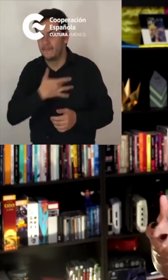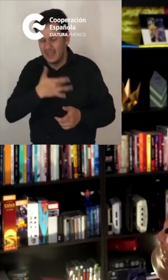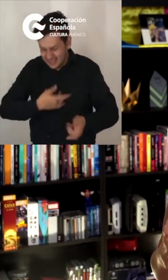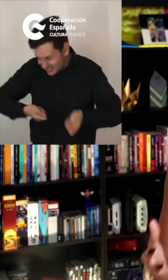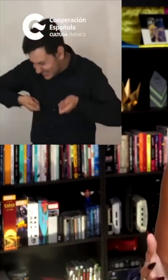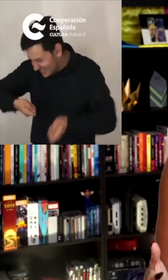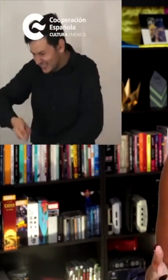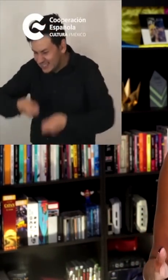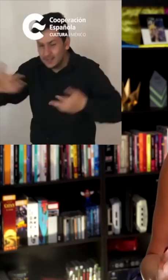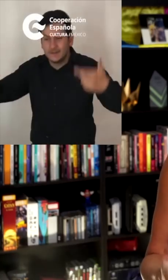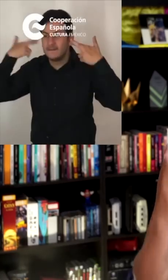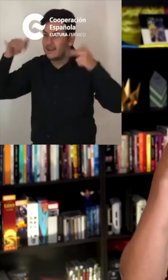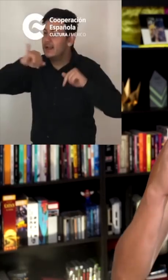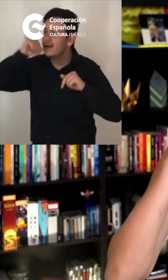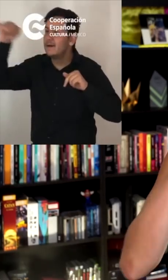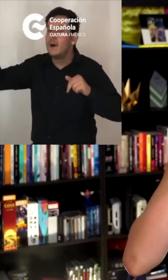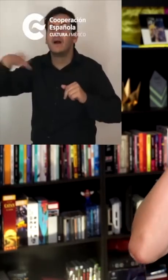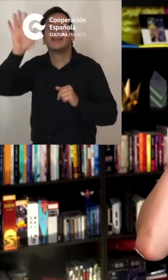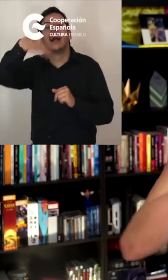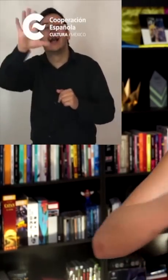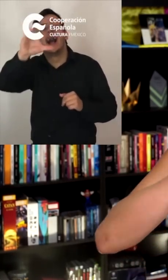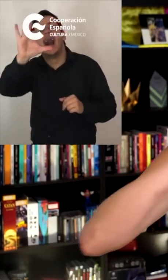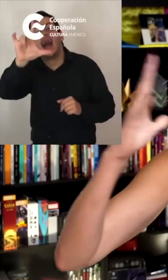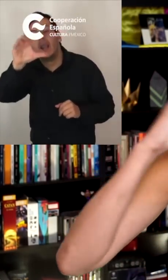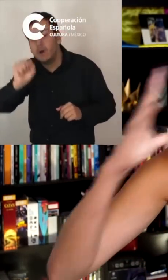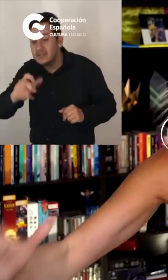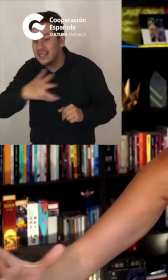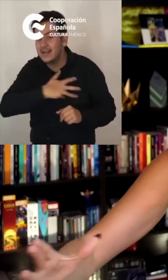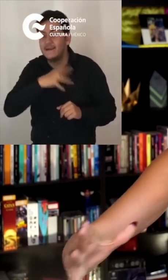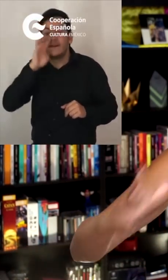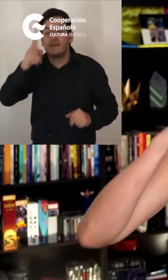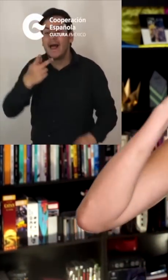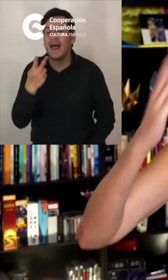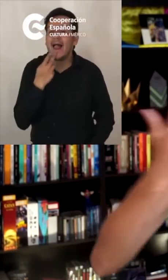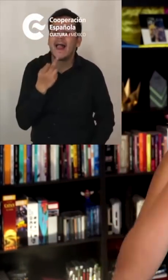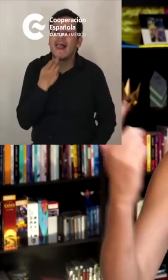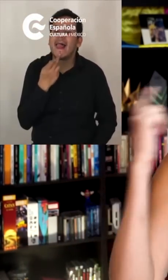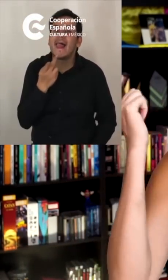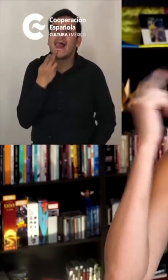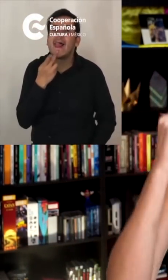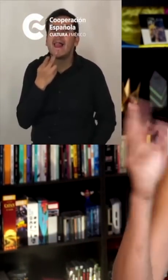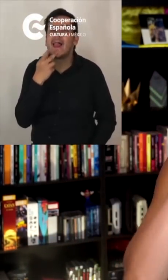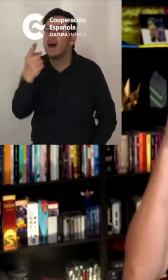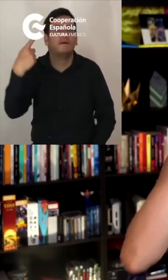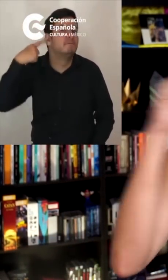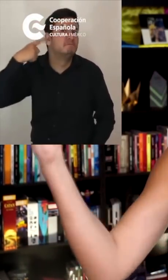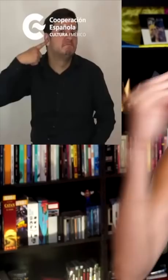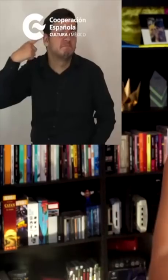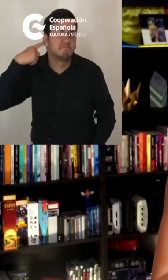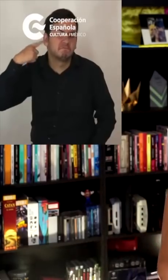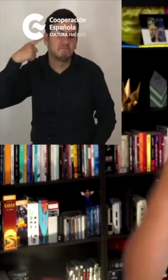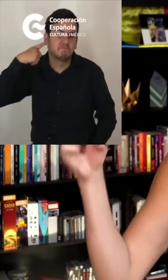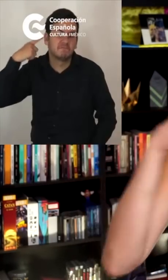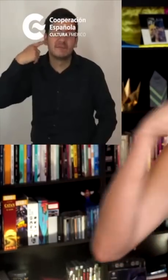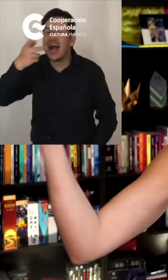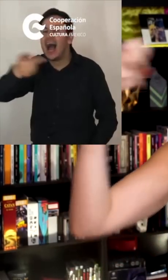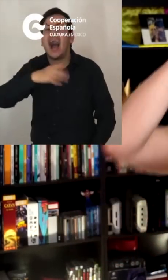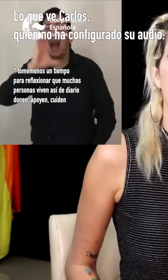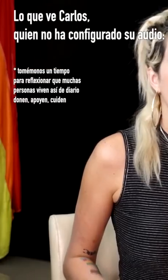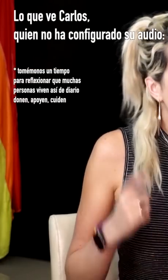escuchas ruidos de fondo. Carlos, te vemos hablar, pero estás muteado,